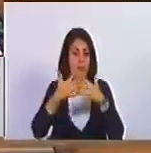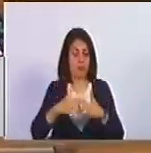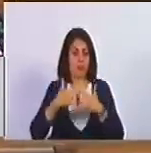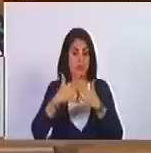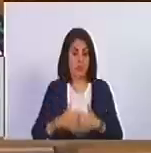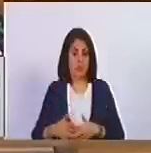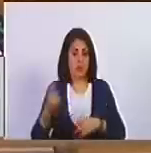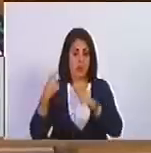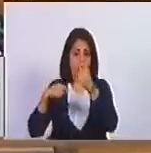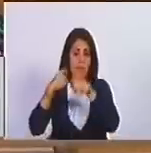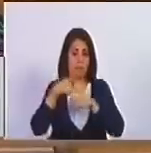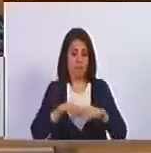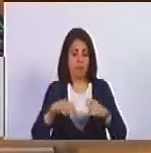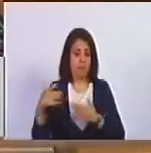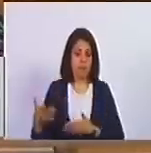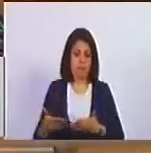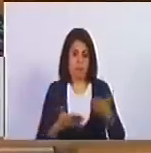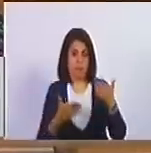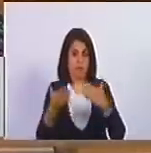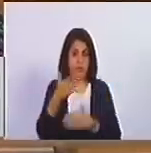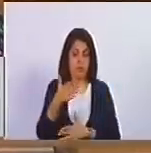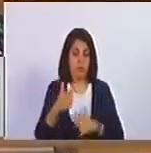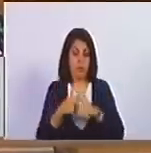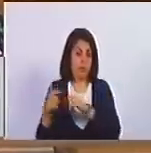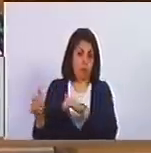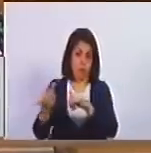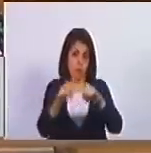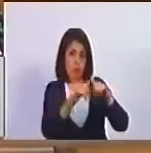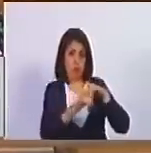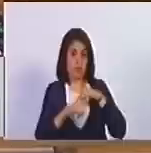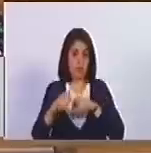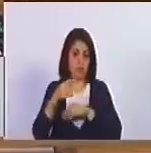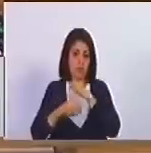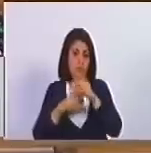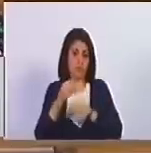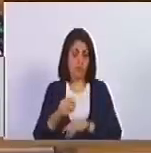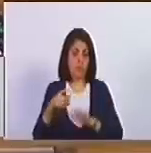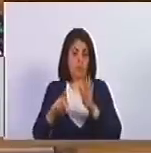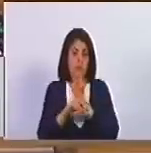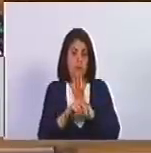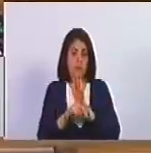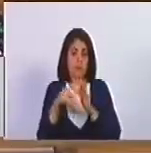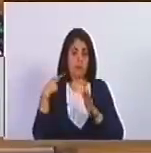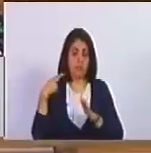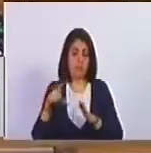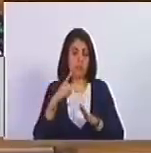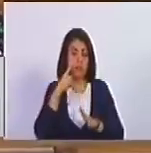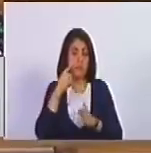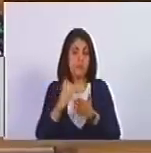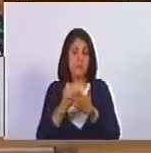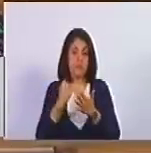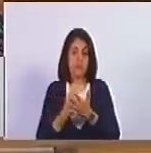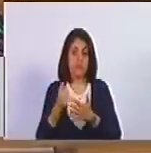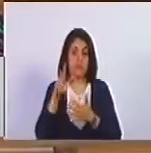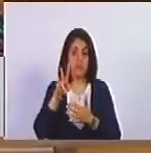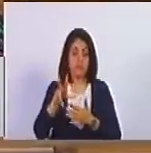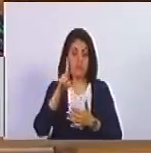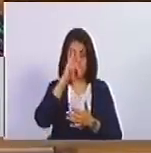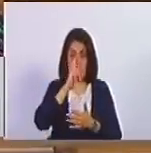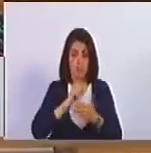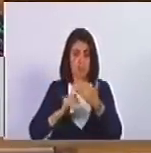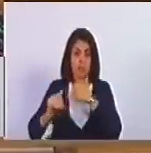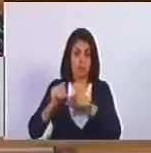industriales, comerciales, de servicios y de índole similar sujetas a esta ley tendrán una vigencia mínima de